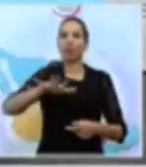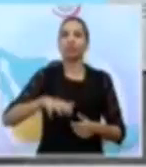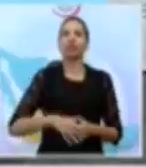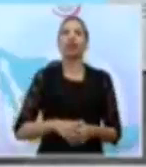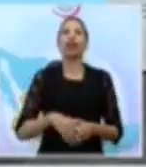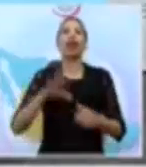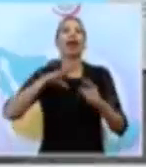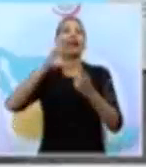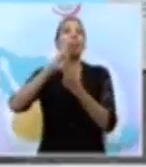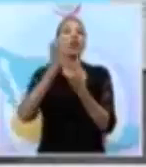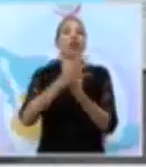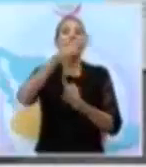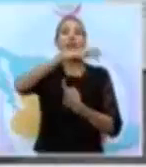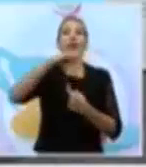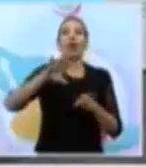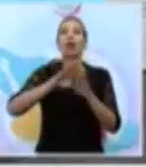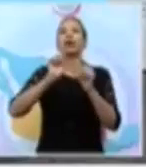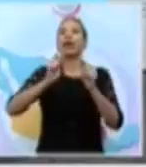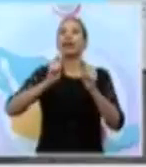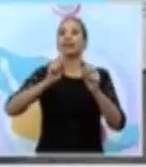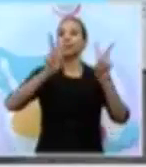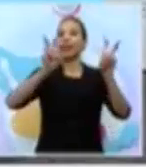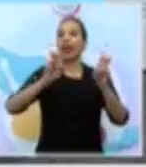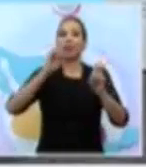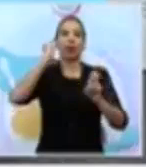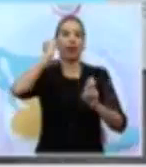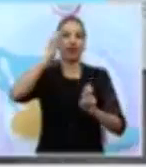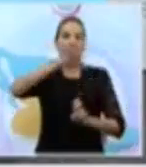De las comisiones de Asuntos Indígenas,